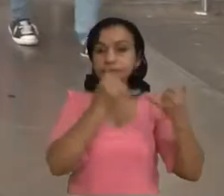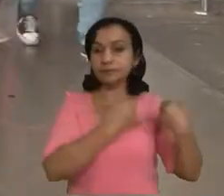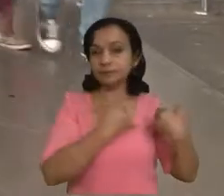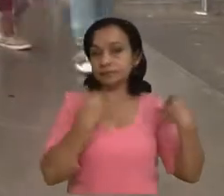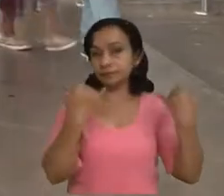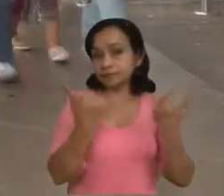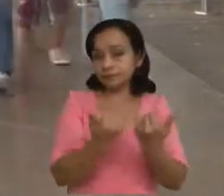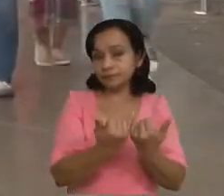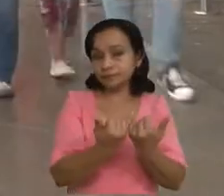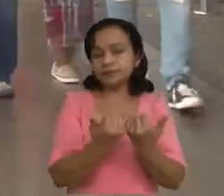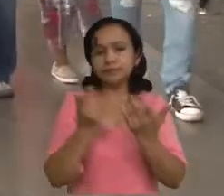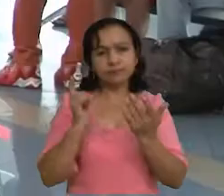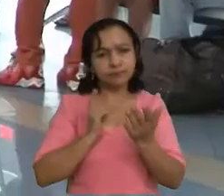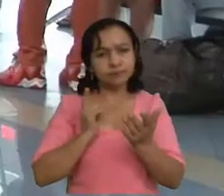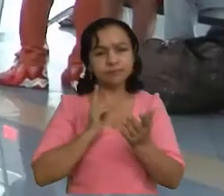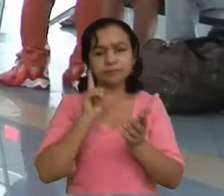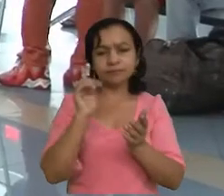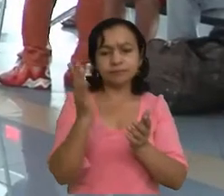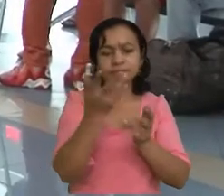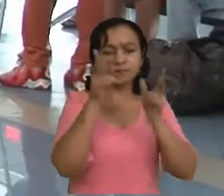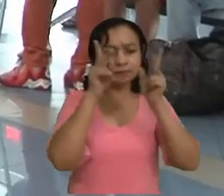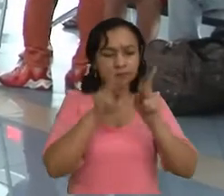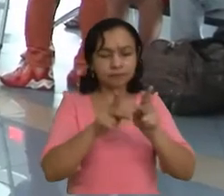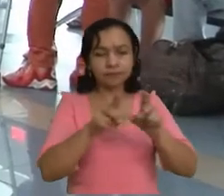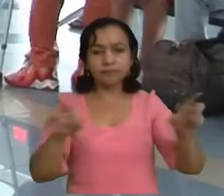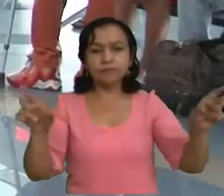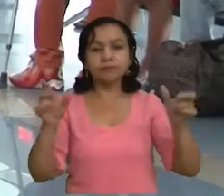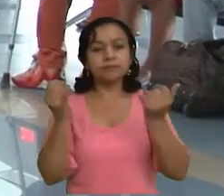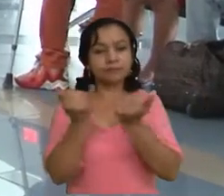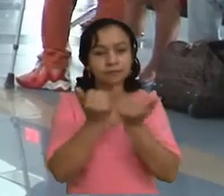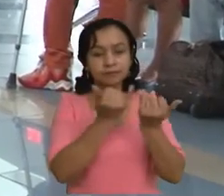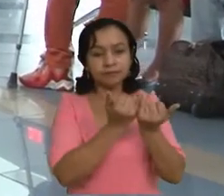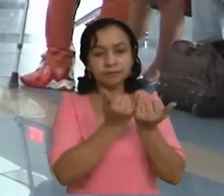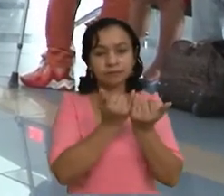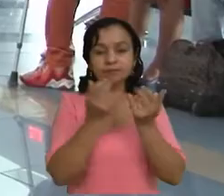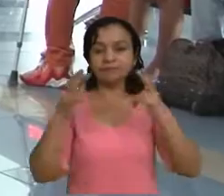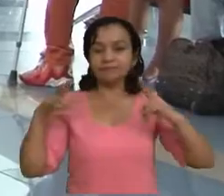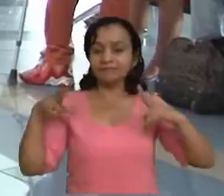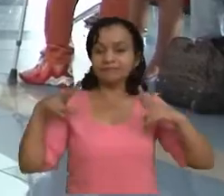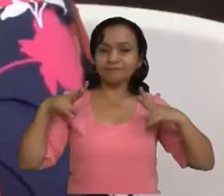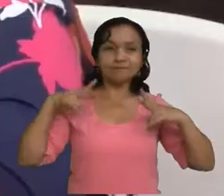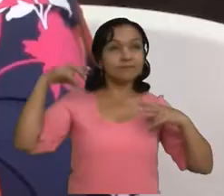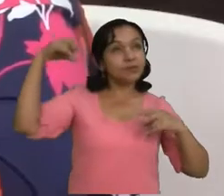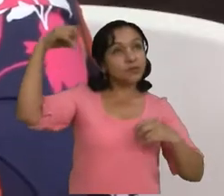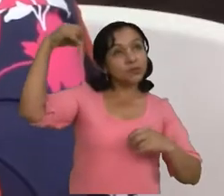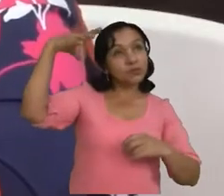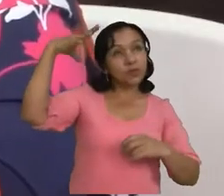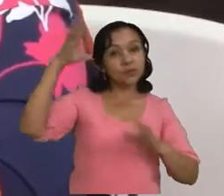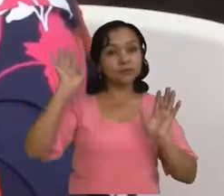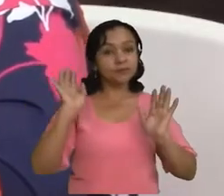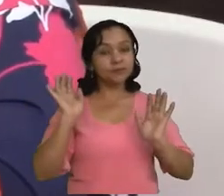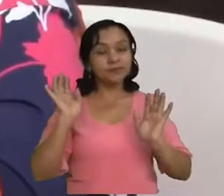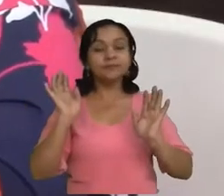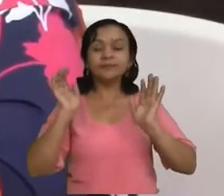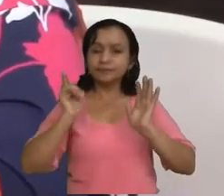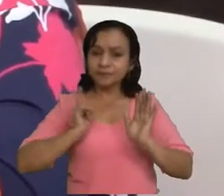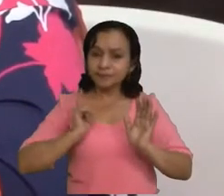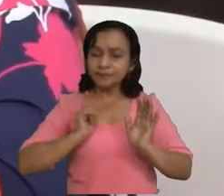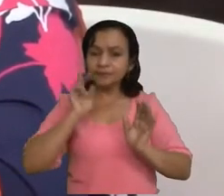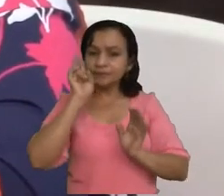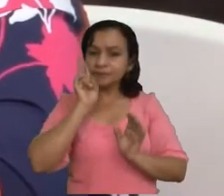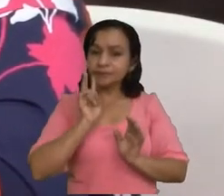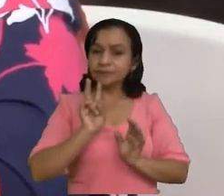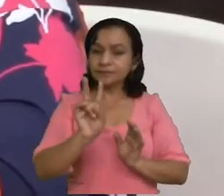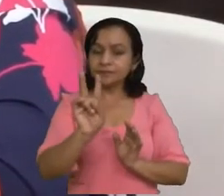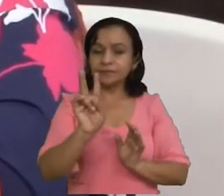interinstitucional tiene trazado todo un plan para la temporada alta de verano. Aquí tenemos lo que es la proyección de